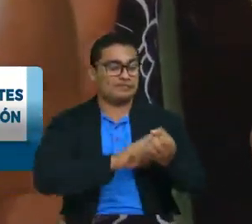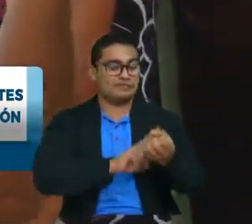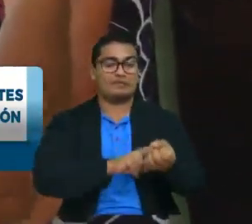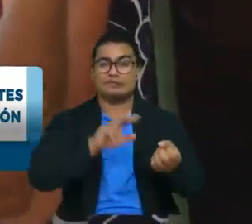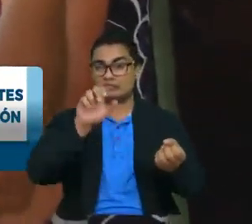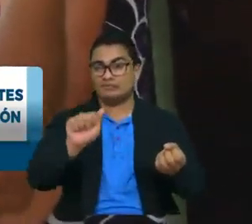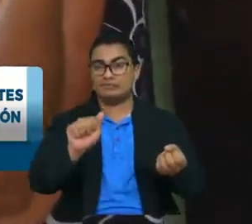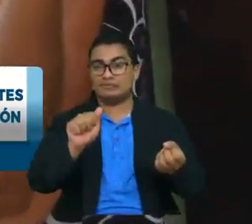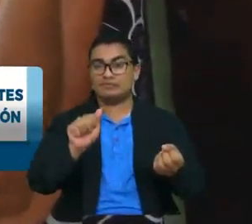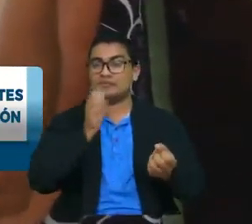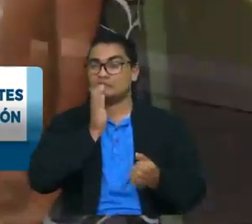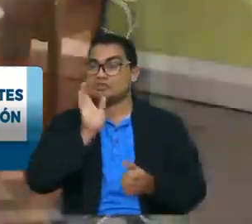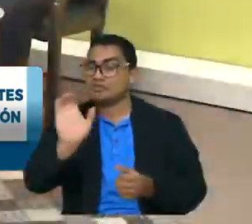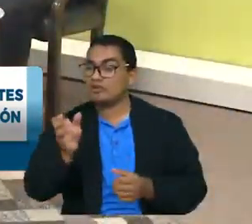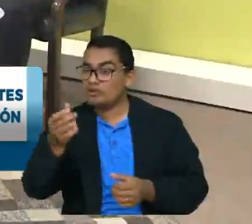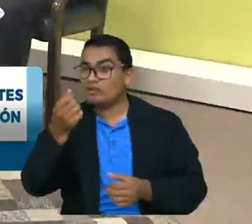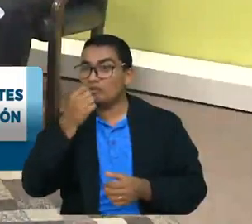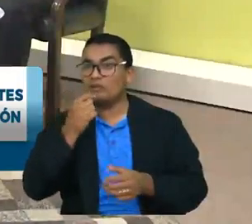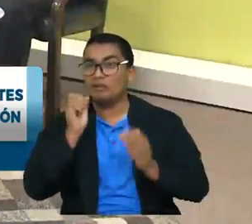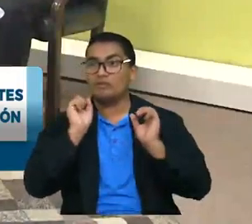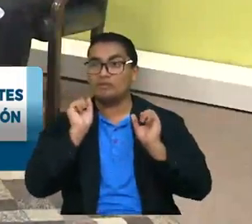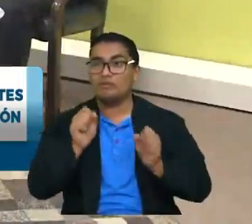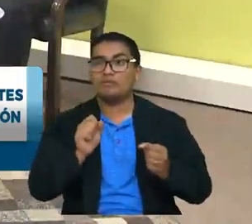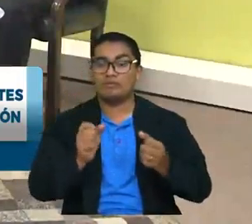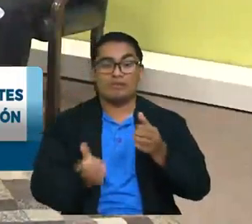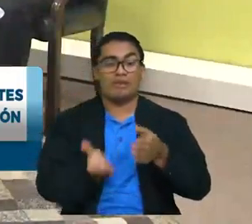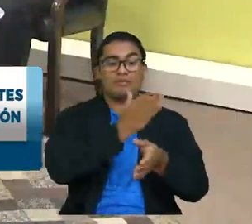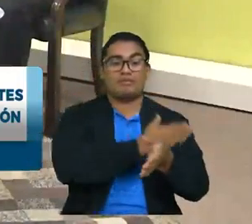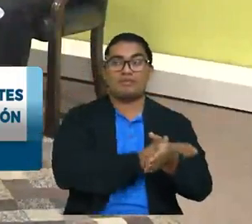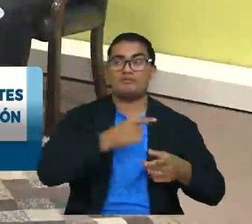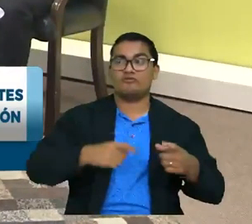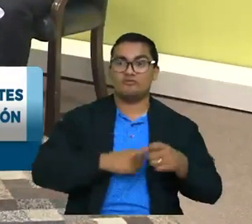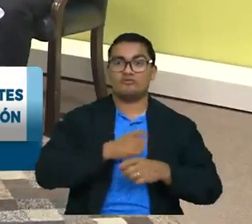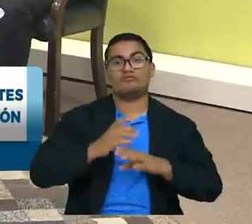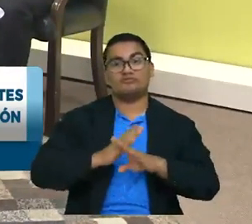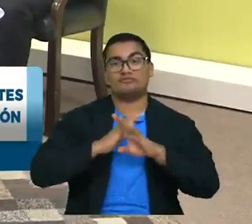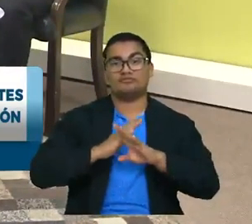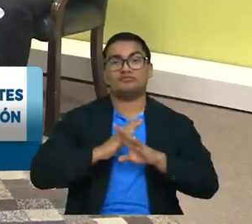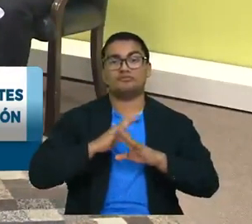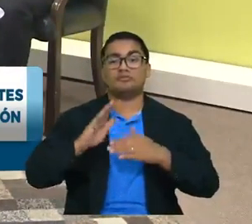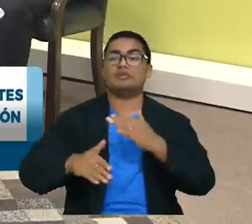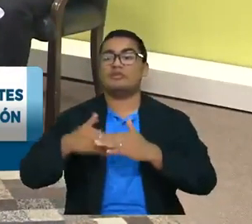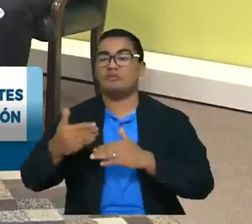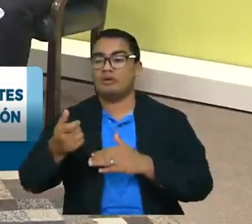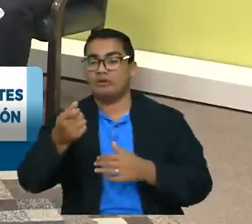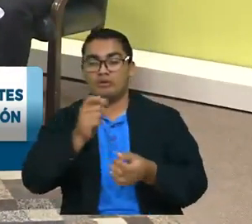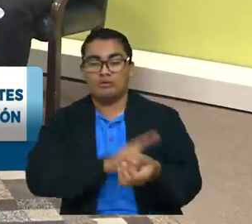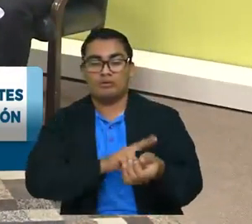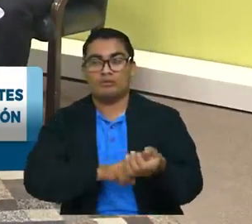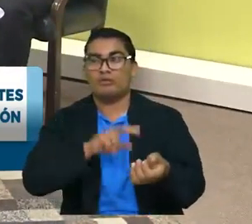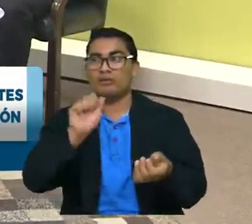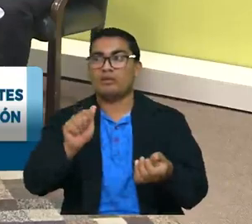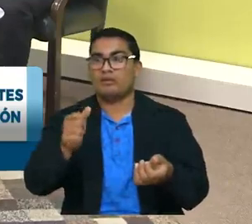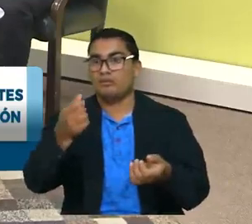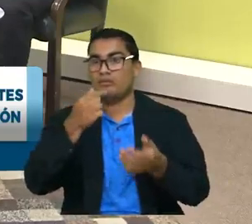hija, a su niño, tiene que primero desparasitarlo. Sí. Desparasitarlo, porque si no, la vitamina A no hace